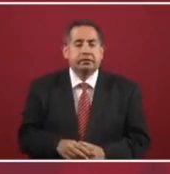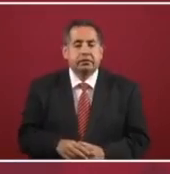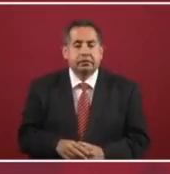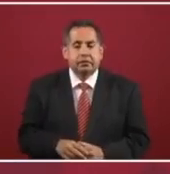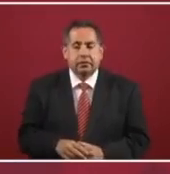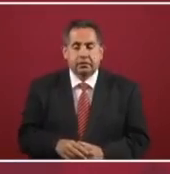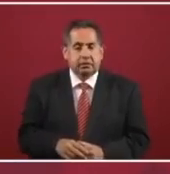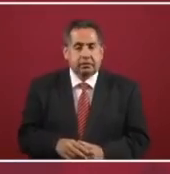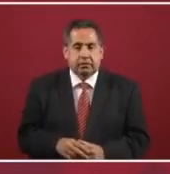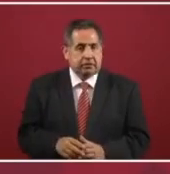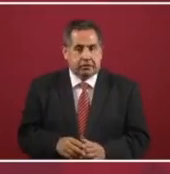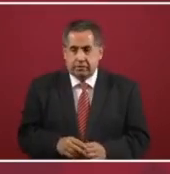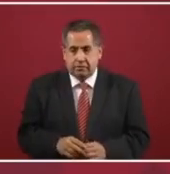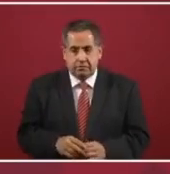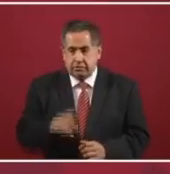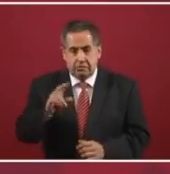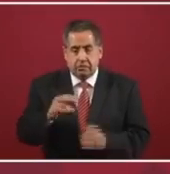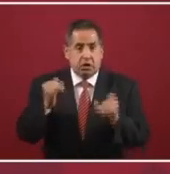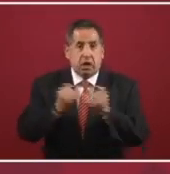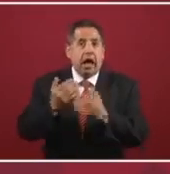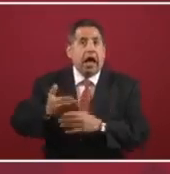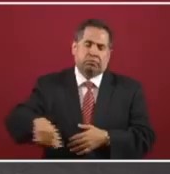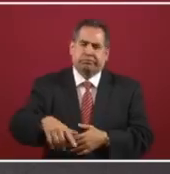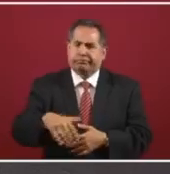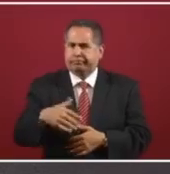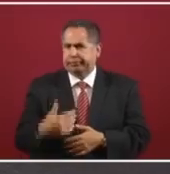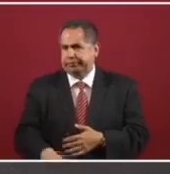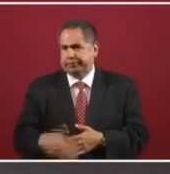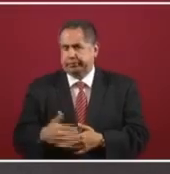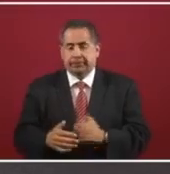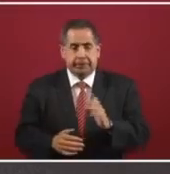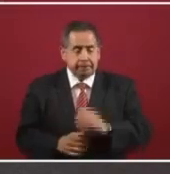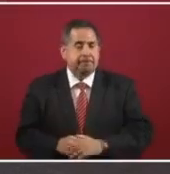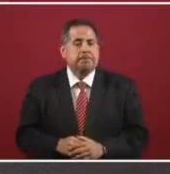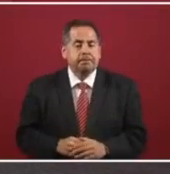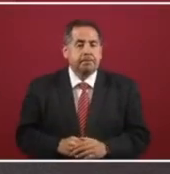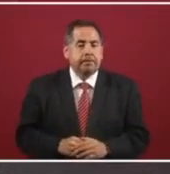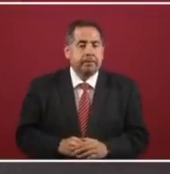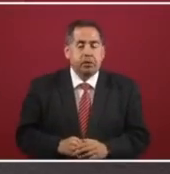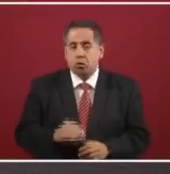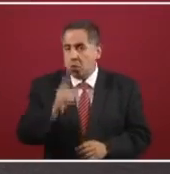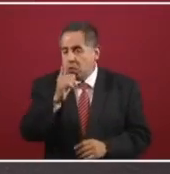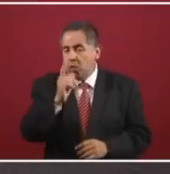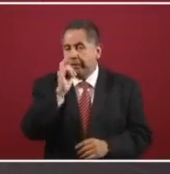no va a ser igual que antes. Lo que no va a haber